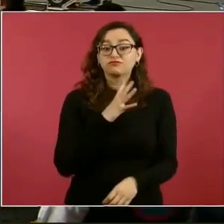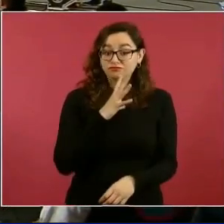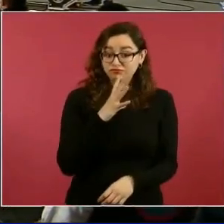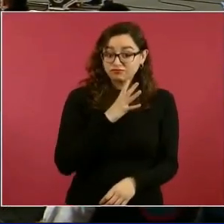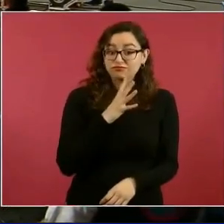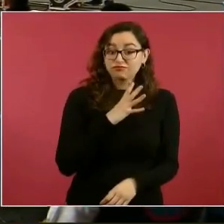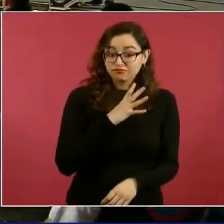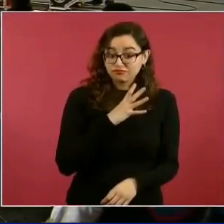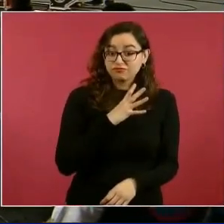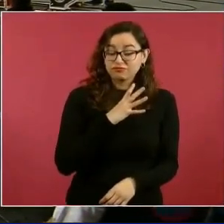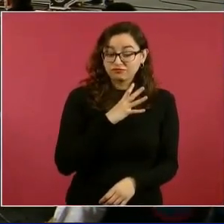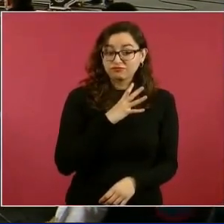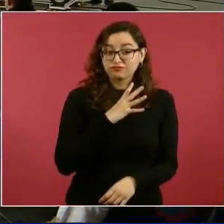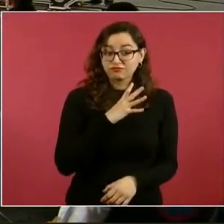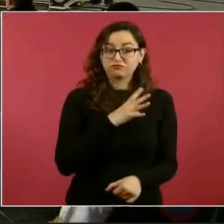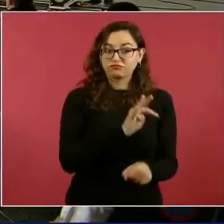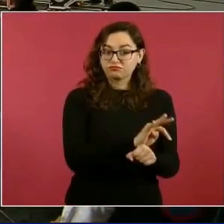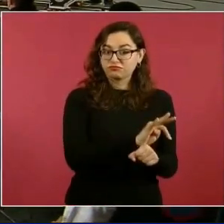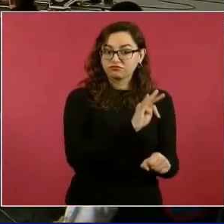porque